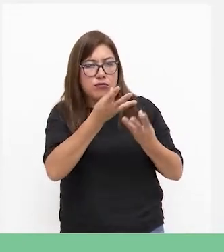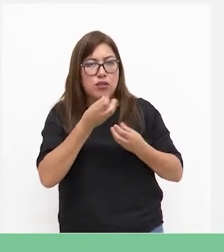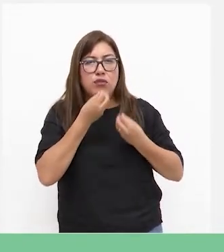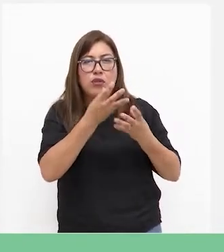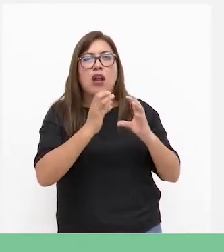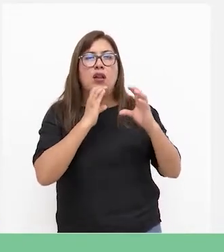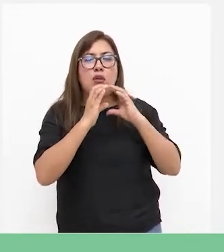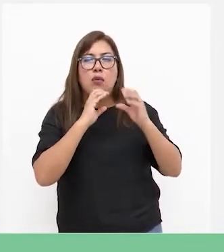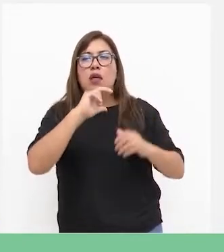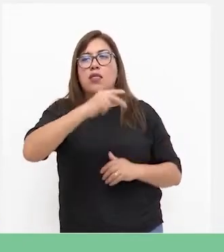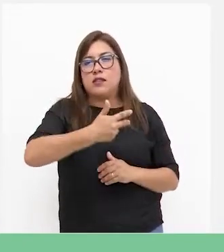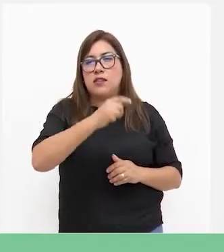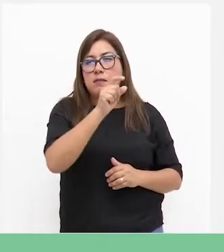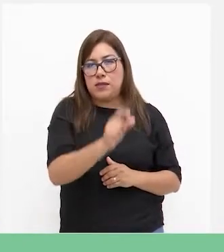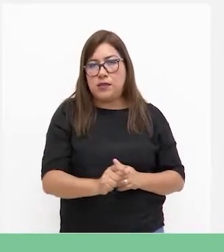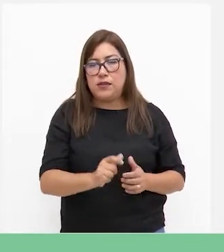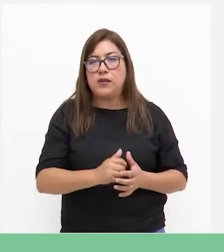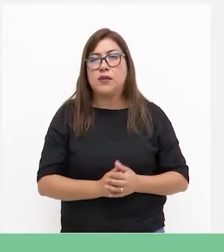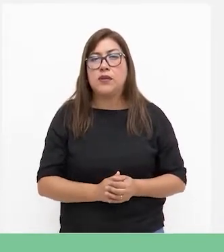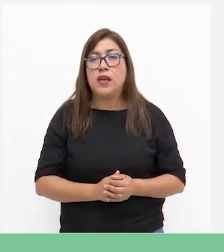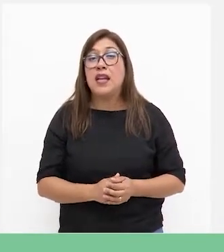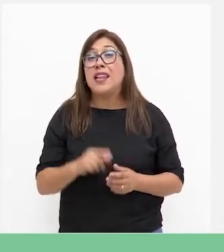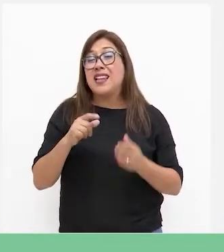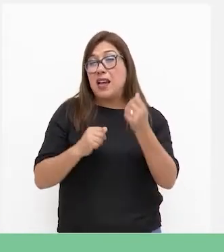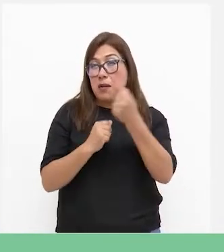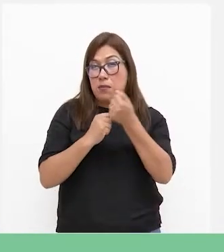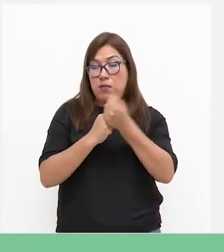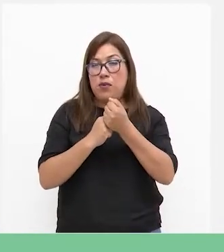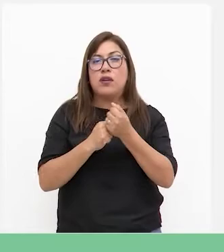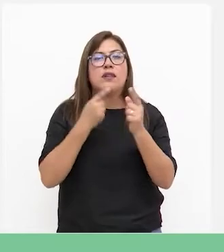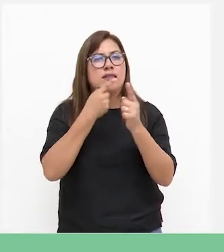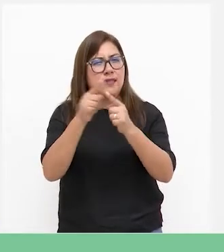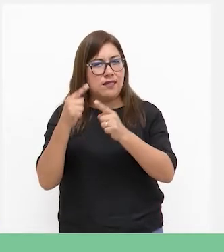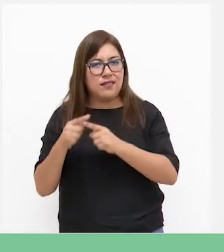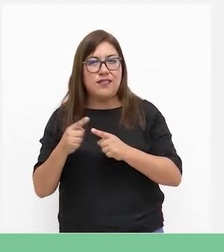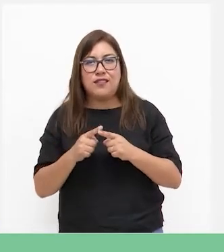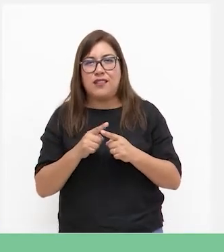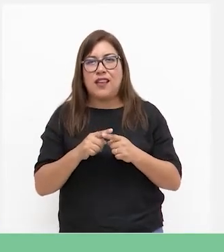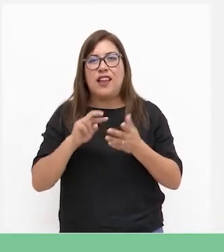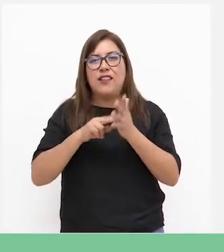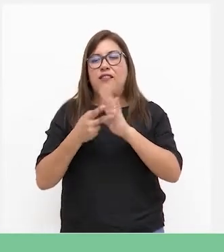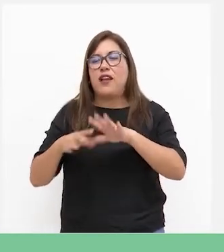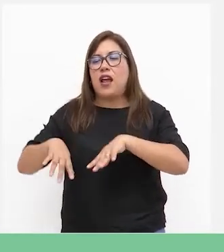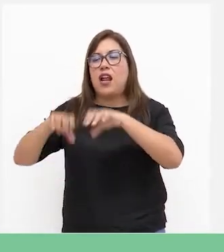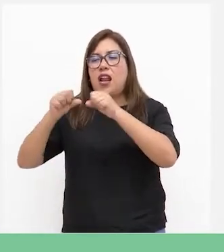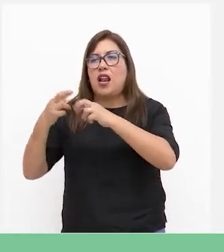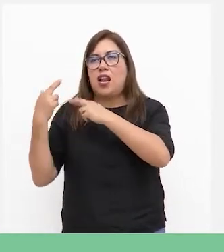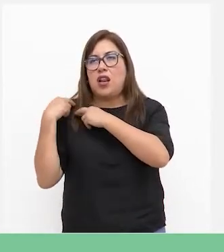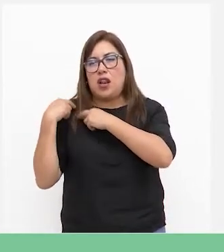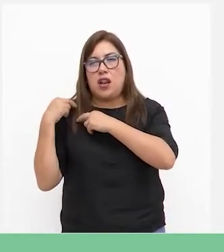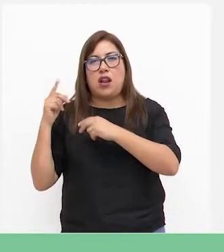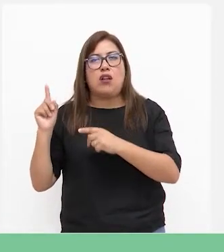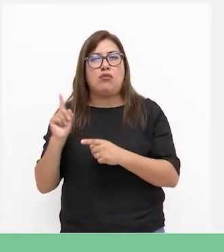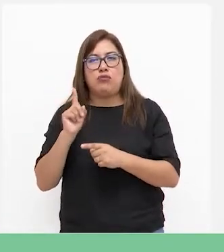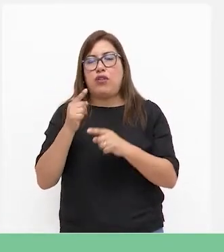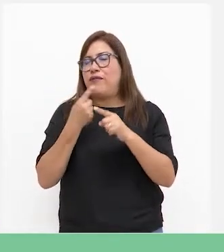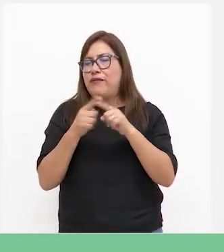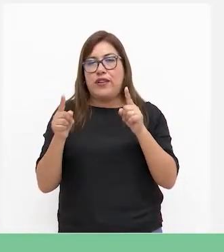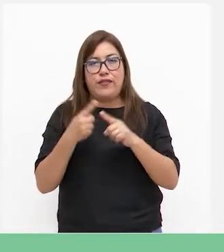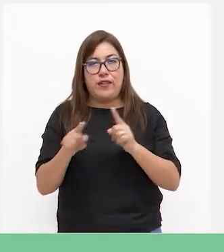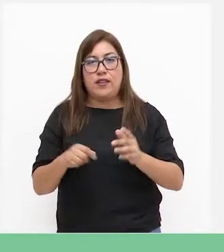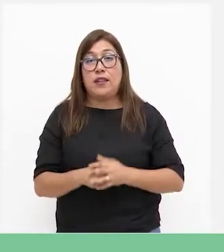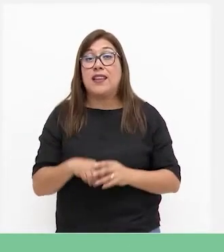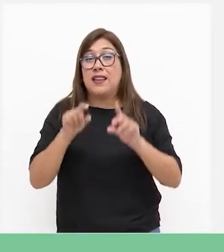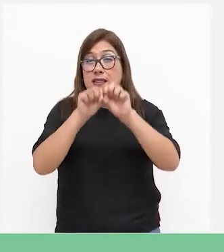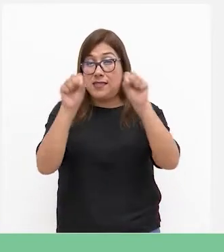comunicará a terceras personas. Los apoyos son distintos a la curatela o interdicción. El sistema